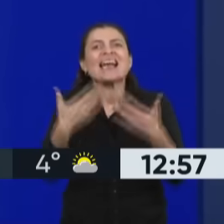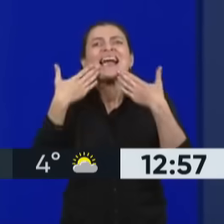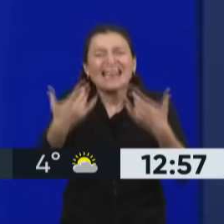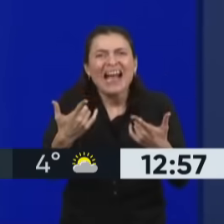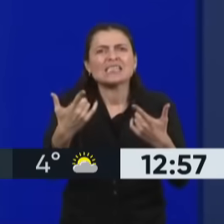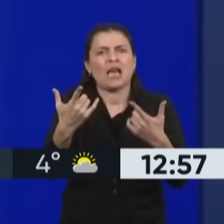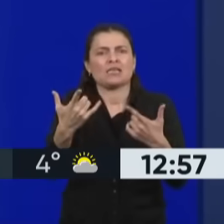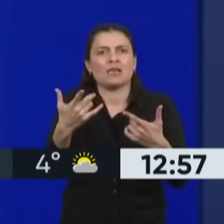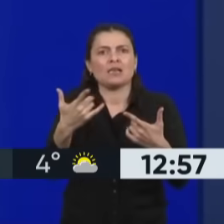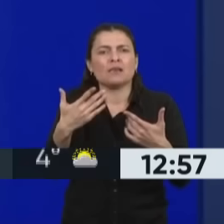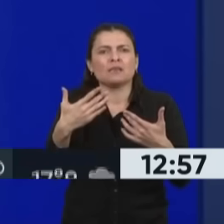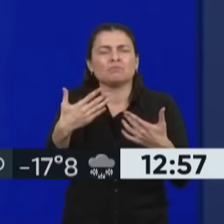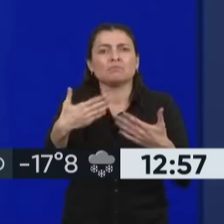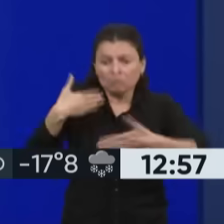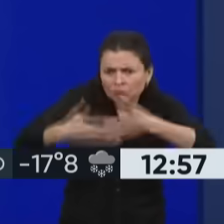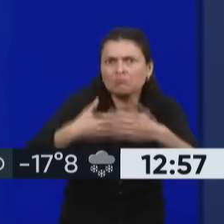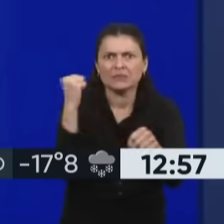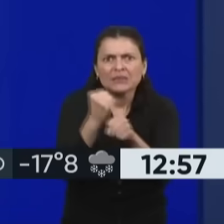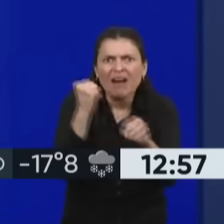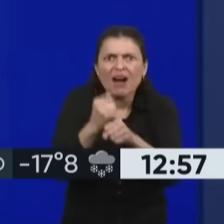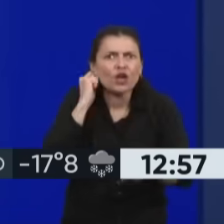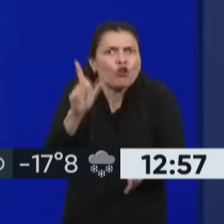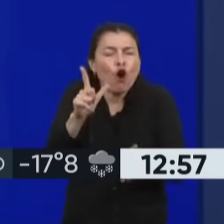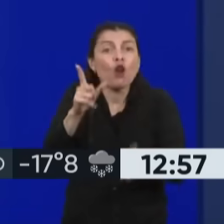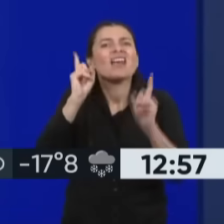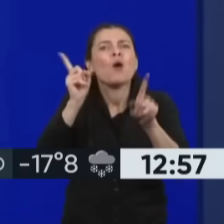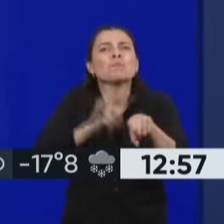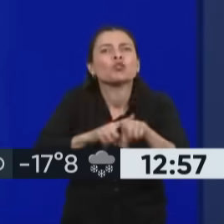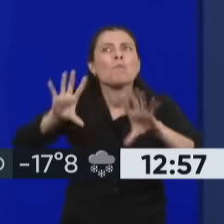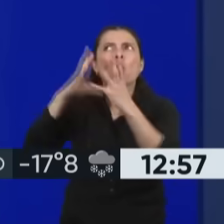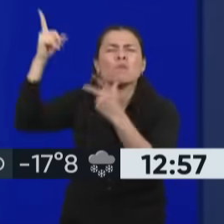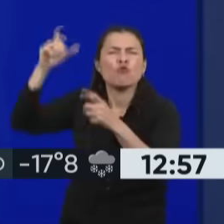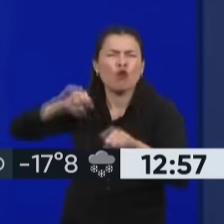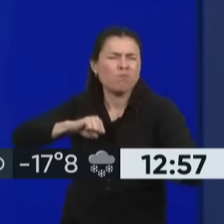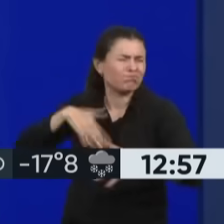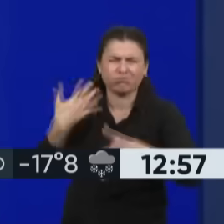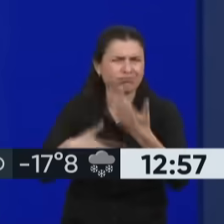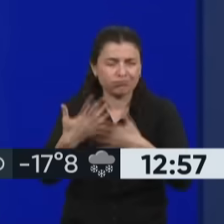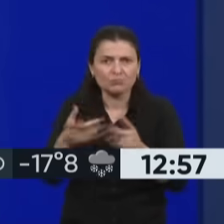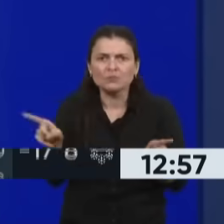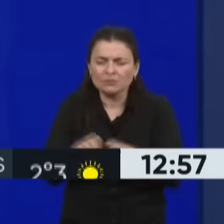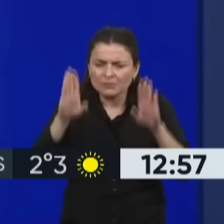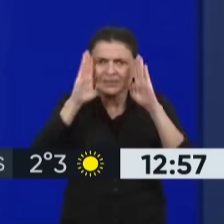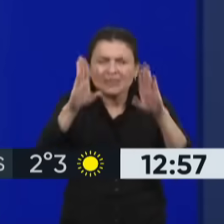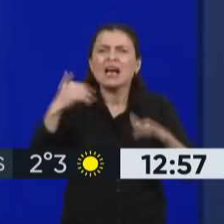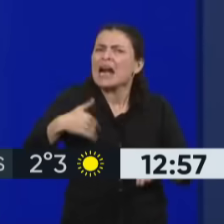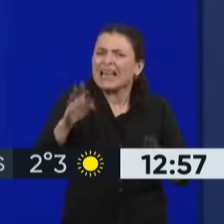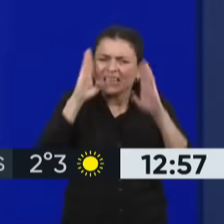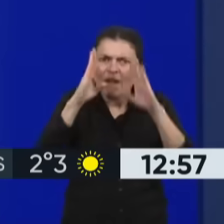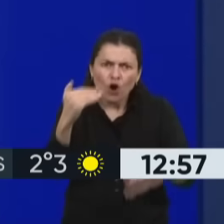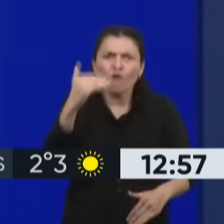volatilidad internacional que no se veía hace años. Argentina, gracias a mantenerse fiel a sus anclas